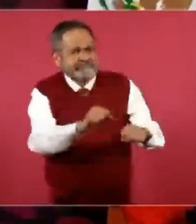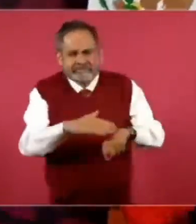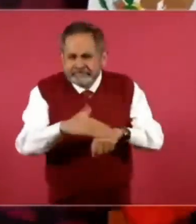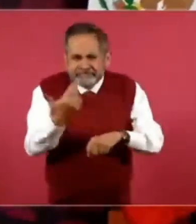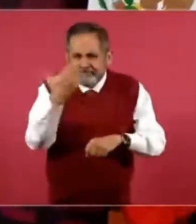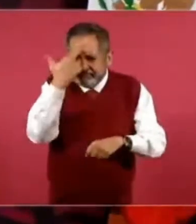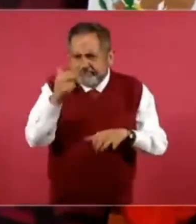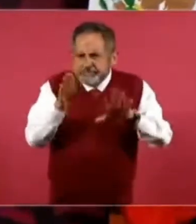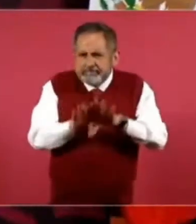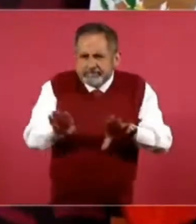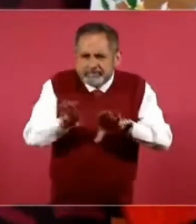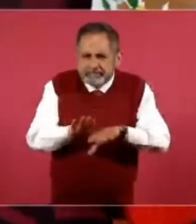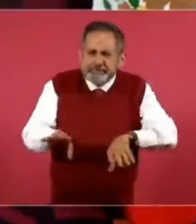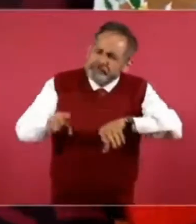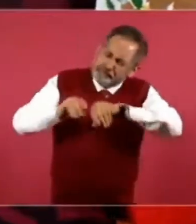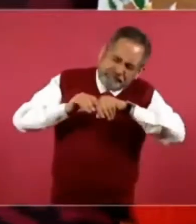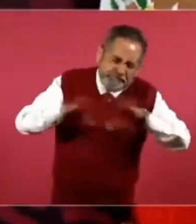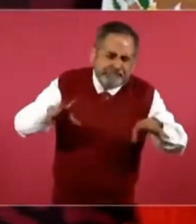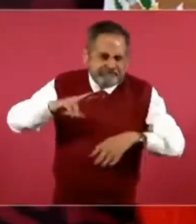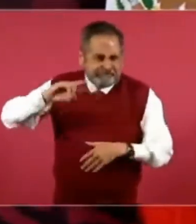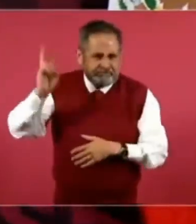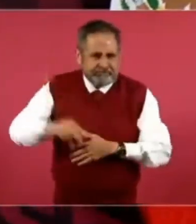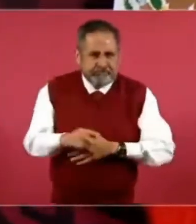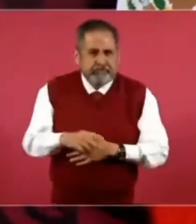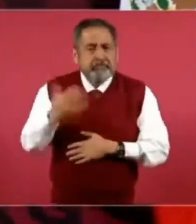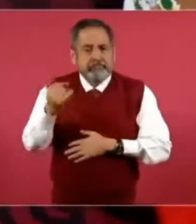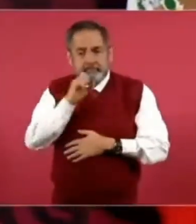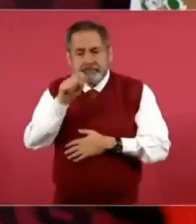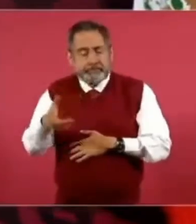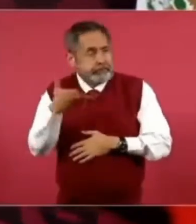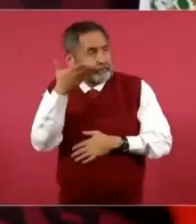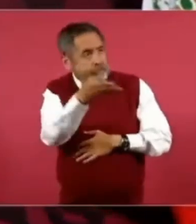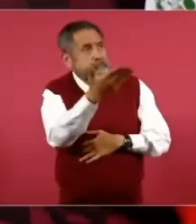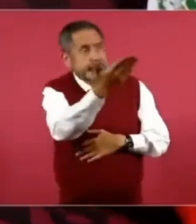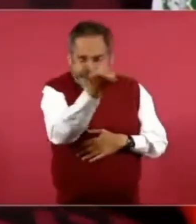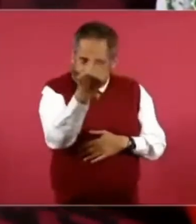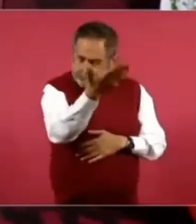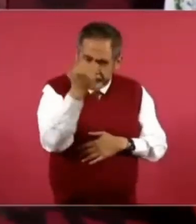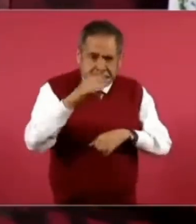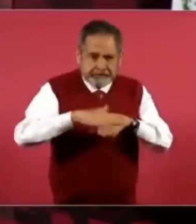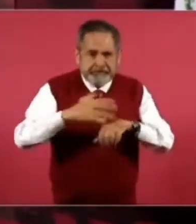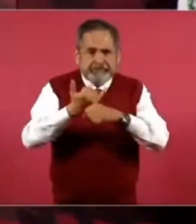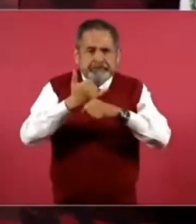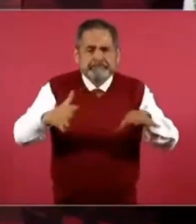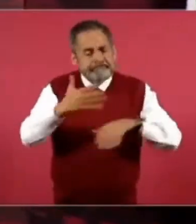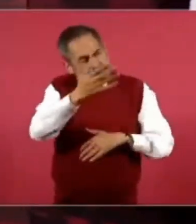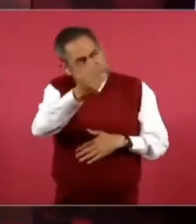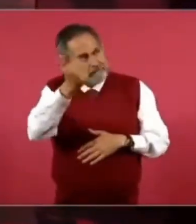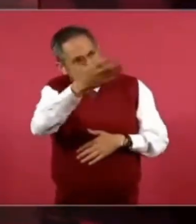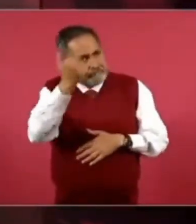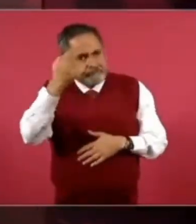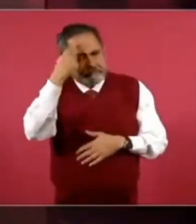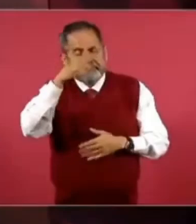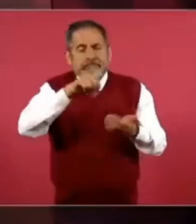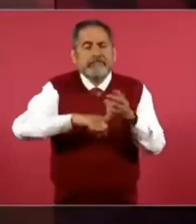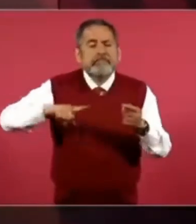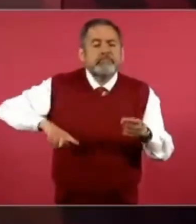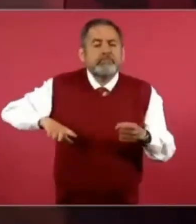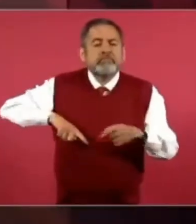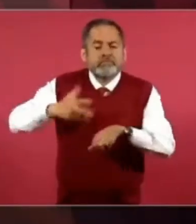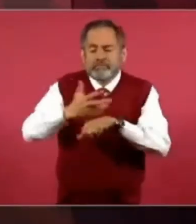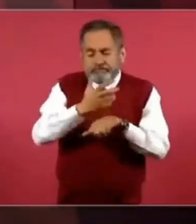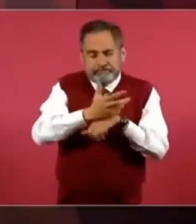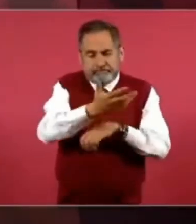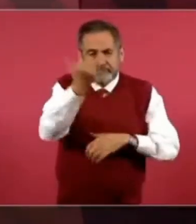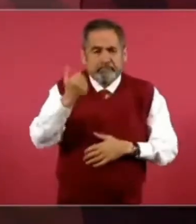y que se siga solicitando más información al gobierno de Estados Unidos,